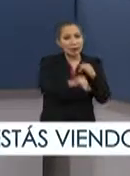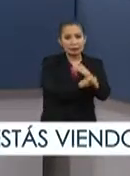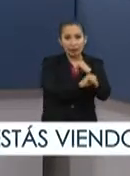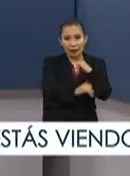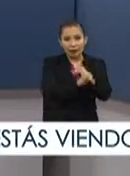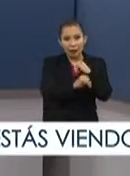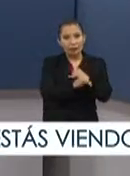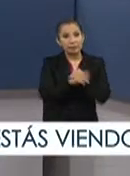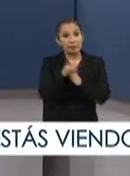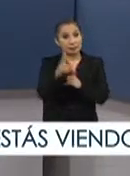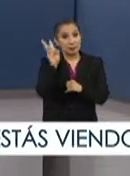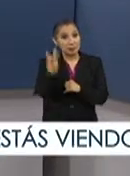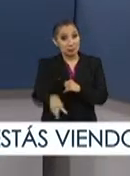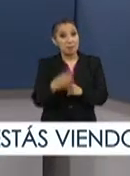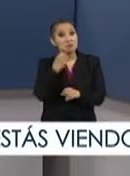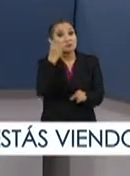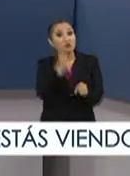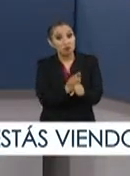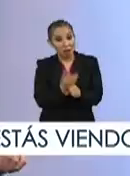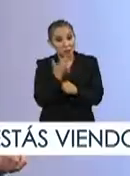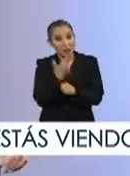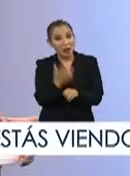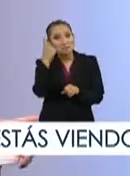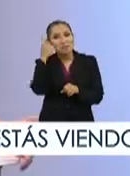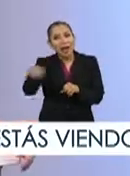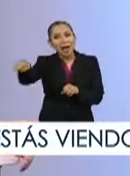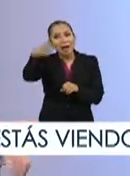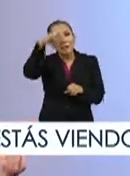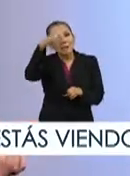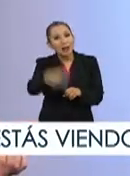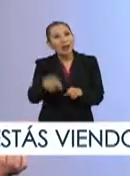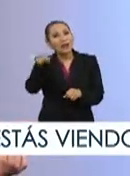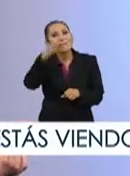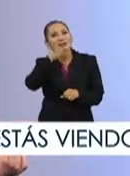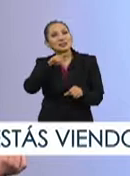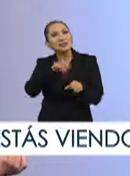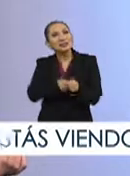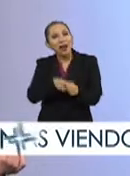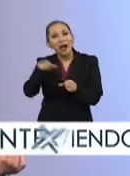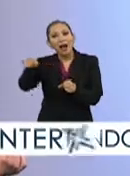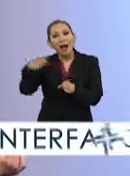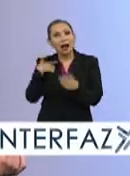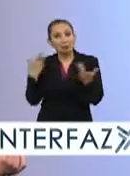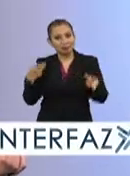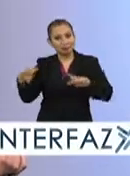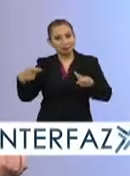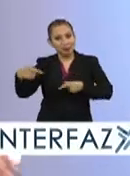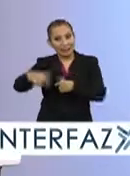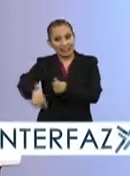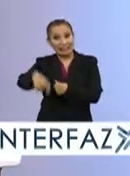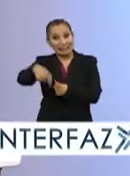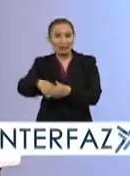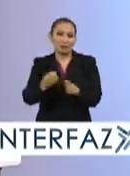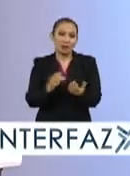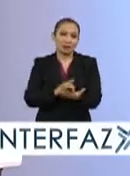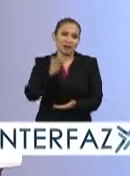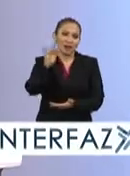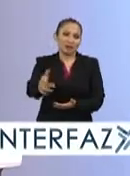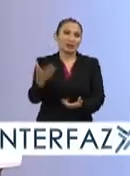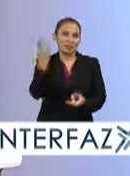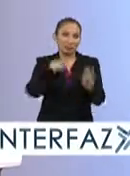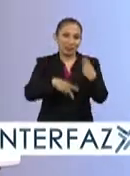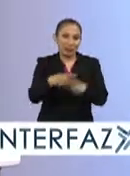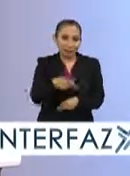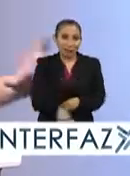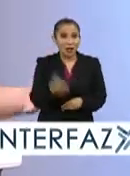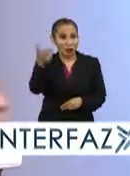página y bueno, la verdad es que es una gran oportunidad para México que este festival pues esté desarrollando aquí. Te agradecemos muchísimo por haber